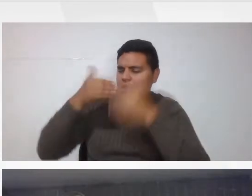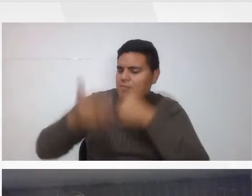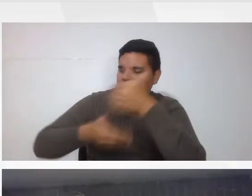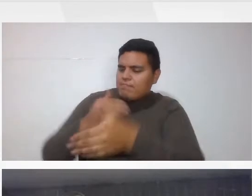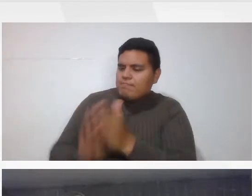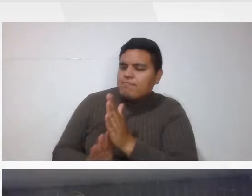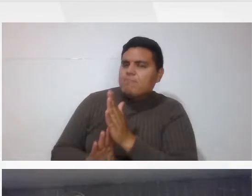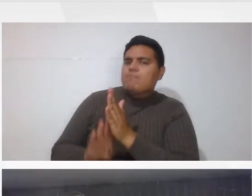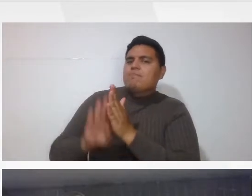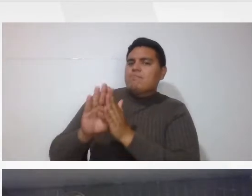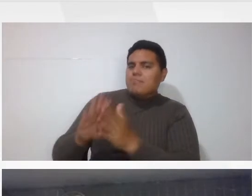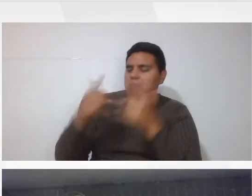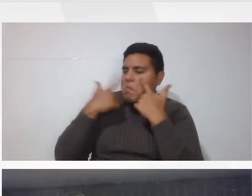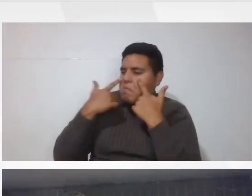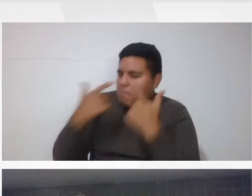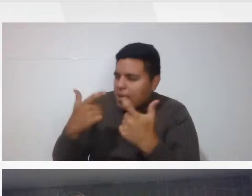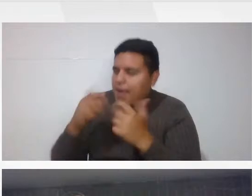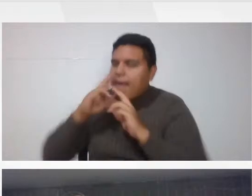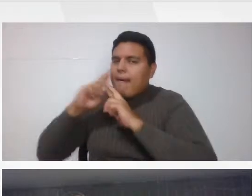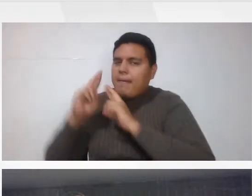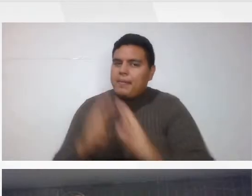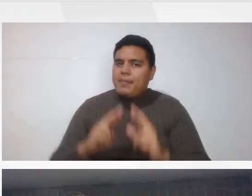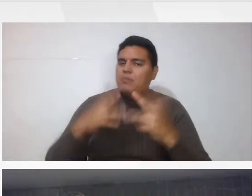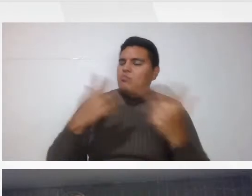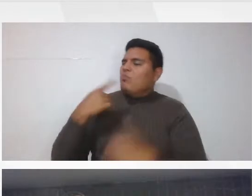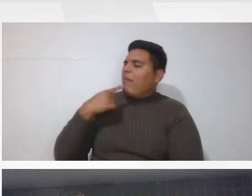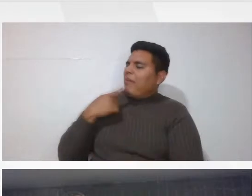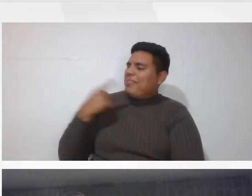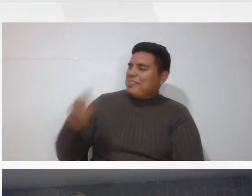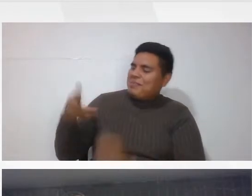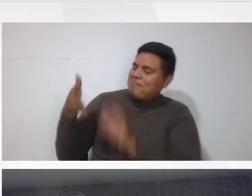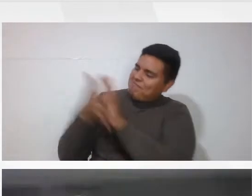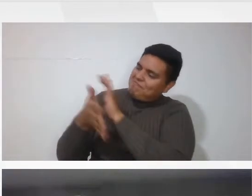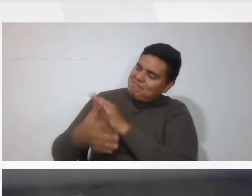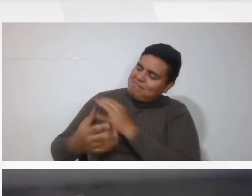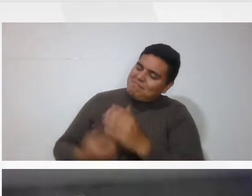digamos, reconociendo mucho más? ¿Qué nos diría la señora Lorena?